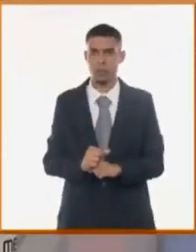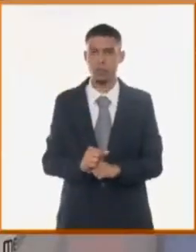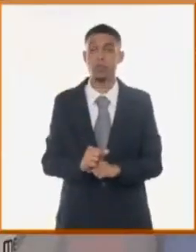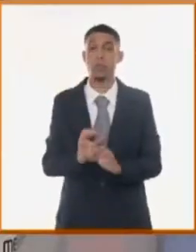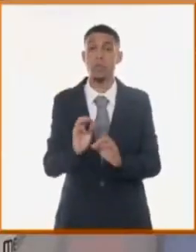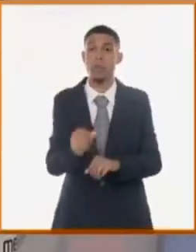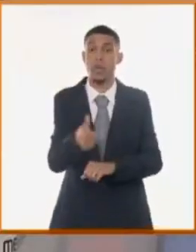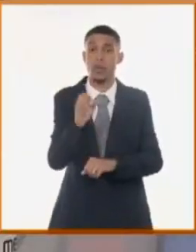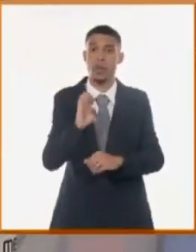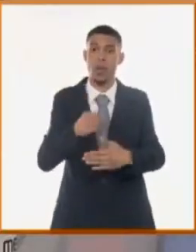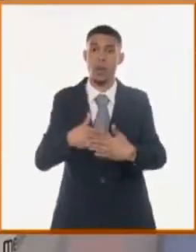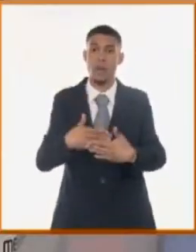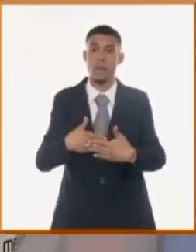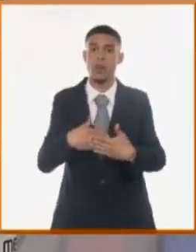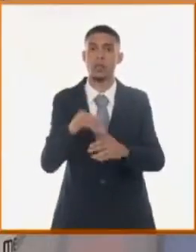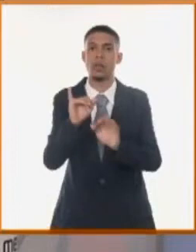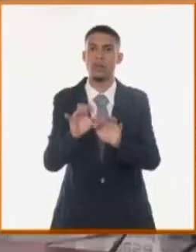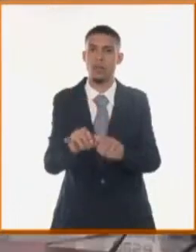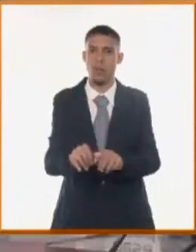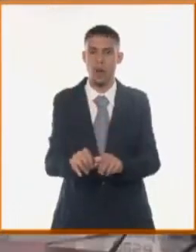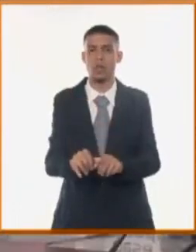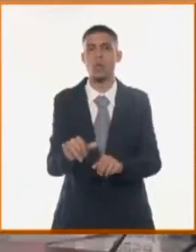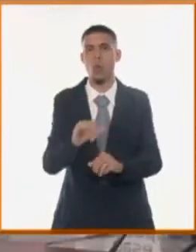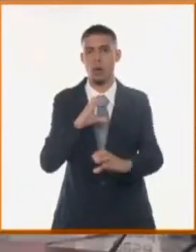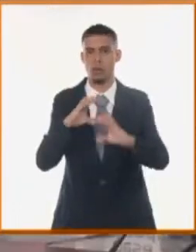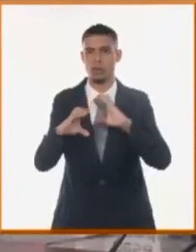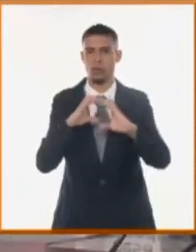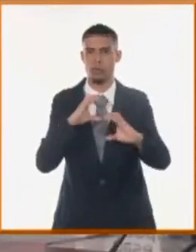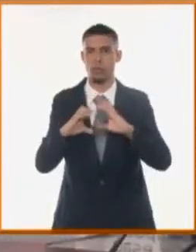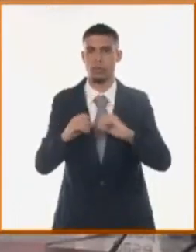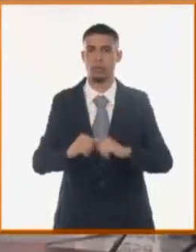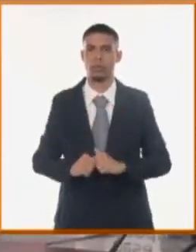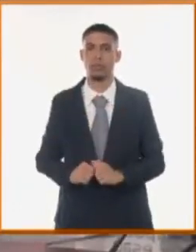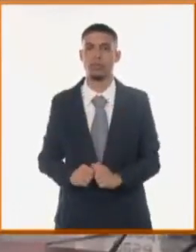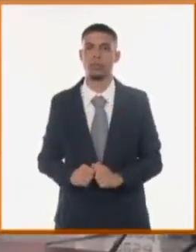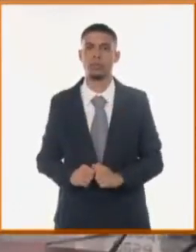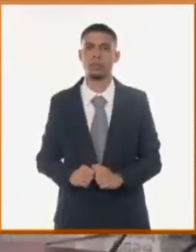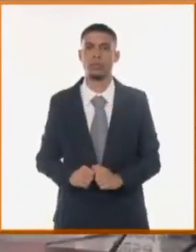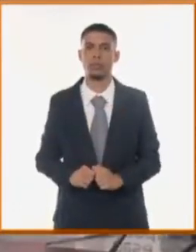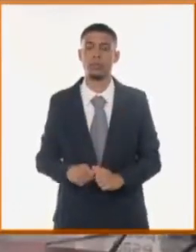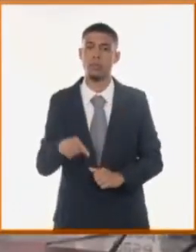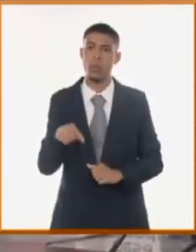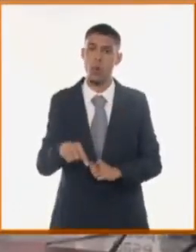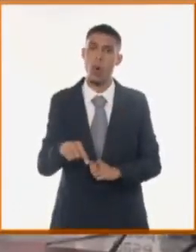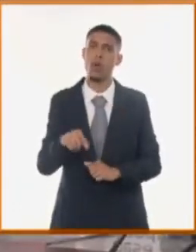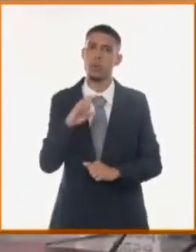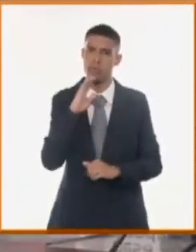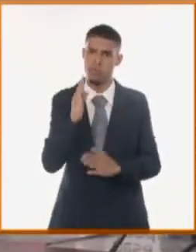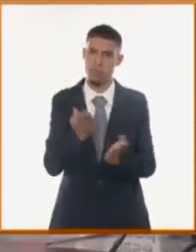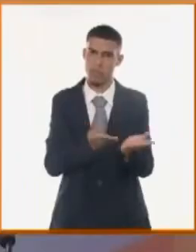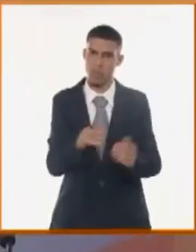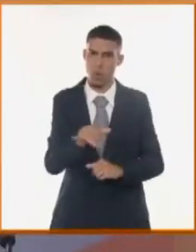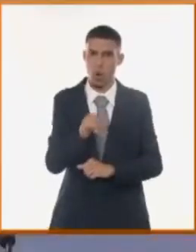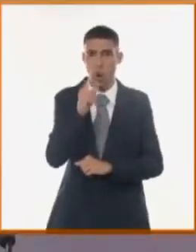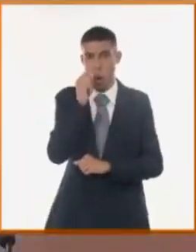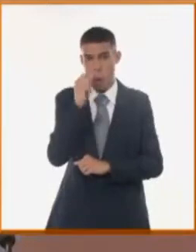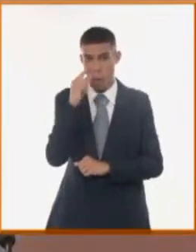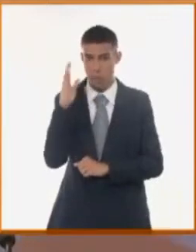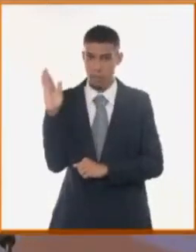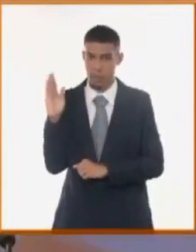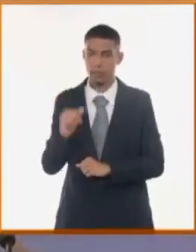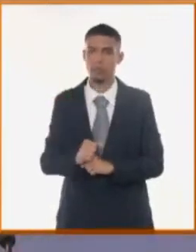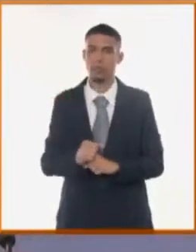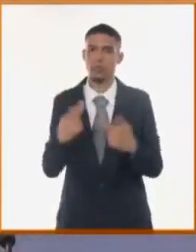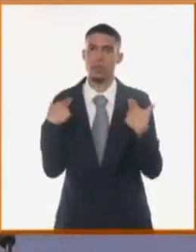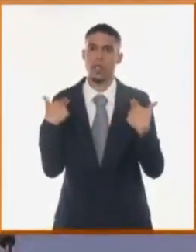del Grupo Empresarial de la Informática y las Comunicaciones. También están esta tarde con nosotros el ingeniero Dani Jesús Valiente de Prieto, director